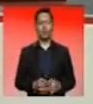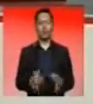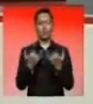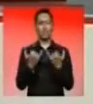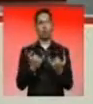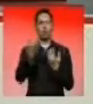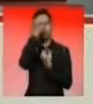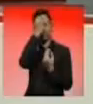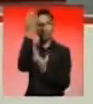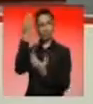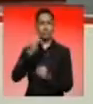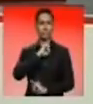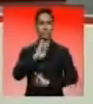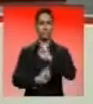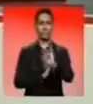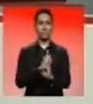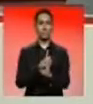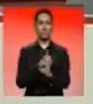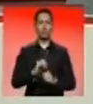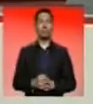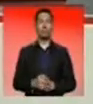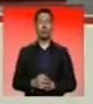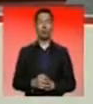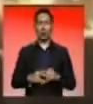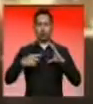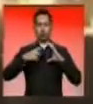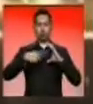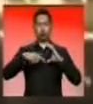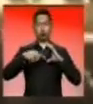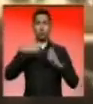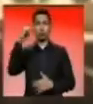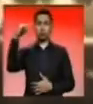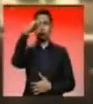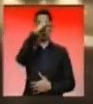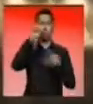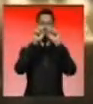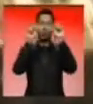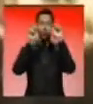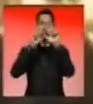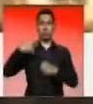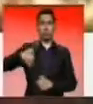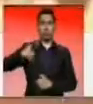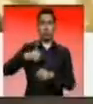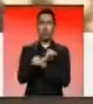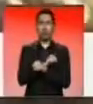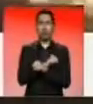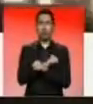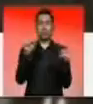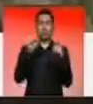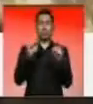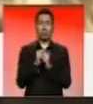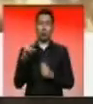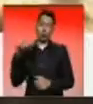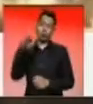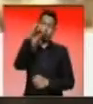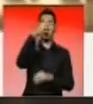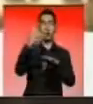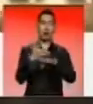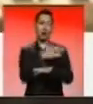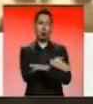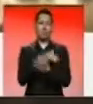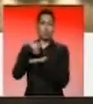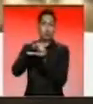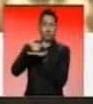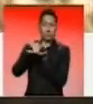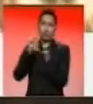Revisamos información internacional. El motor de un avión de aerolíneas argentinas explotó antes de partir desde el aeropuerto de Nueva York rumbo